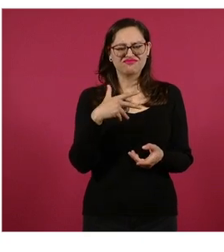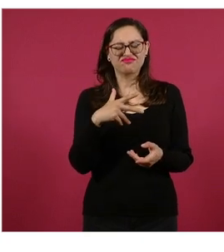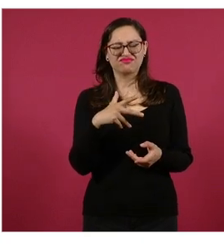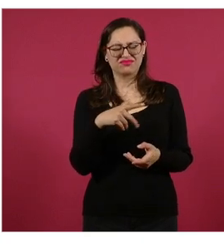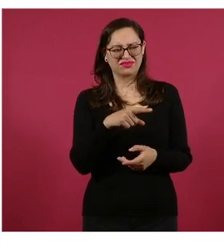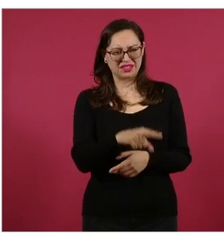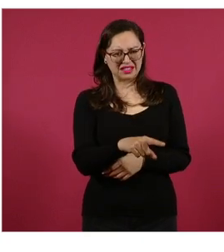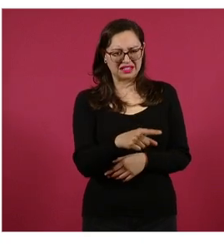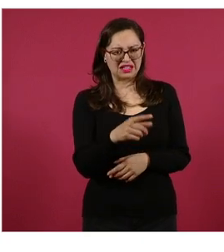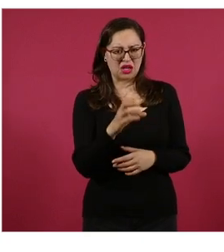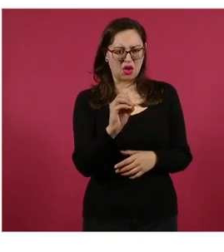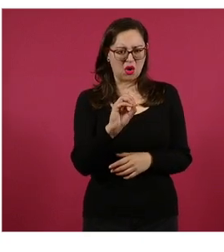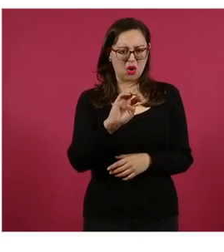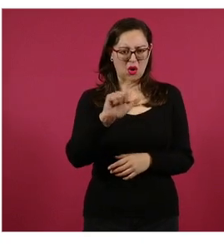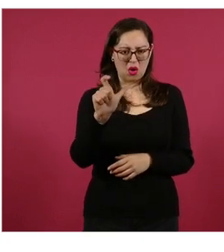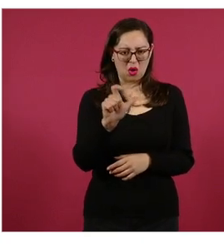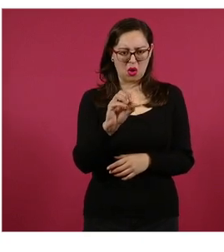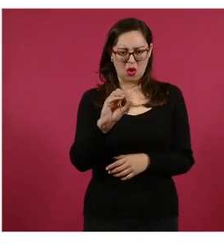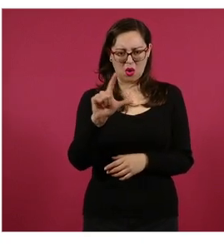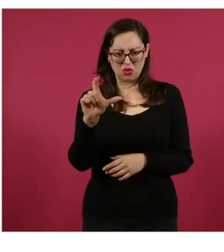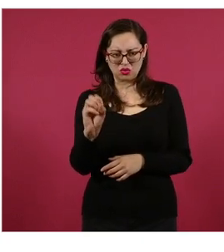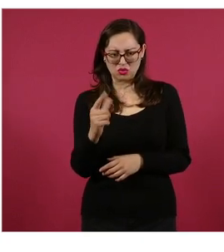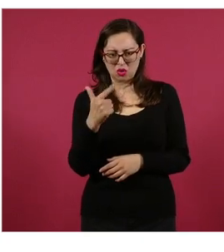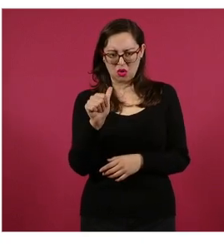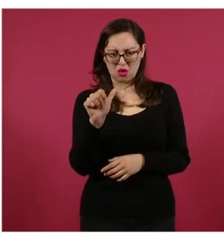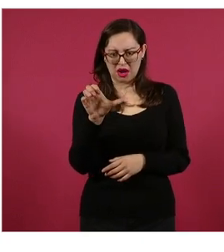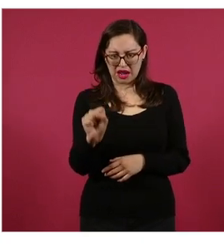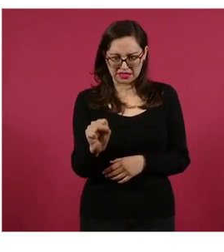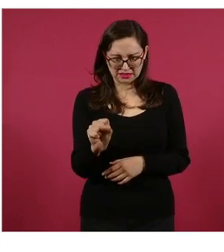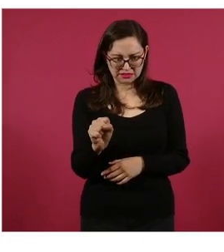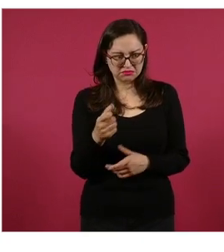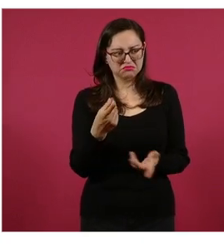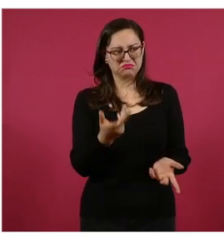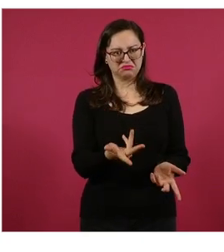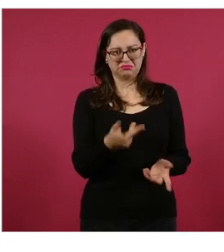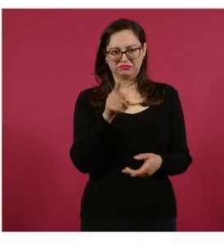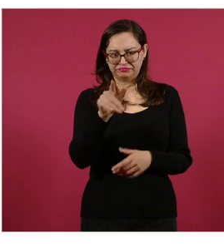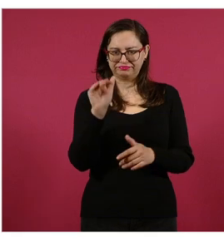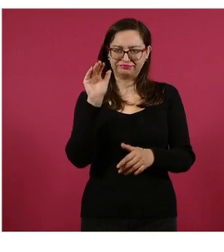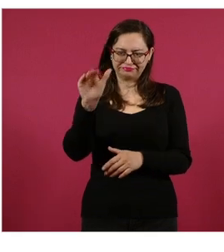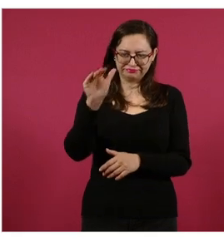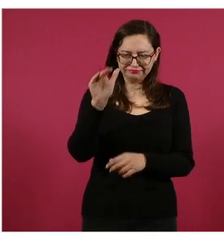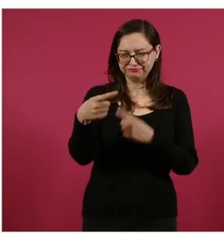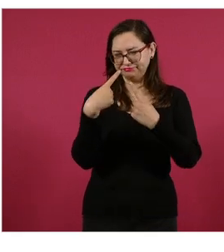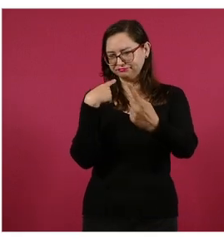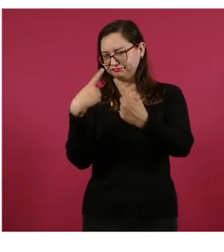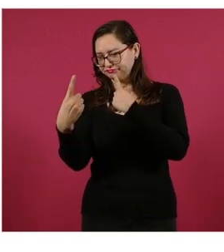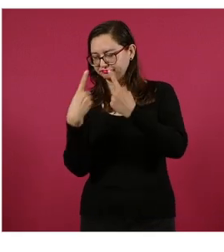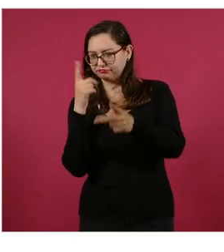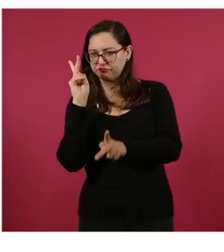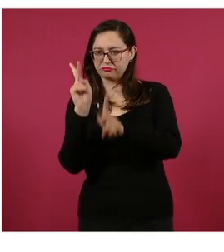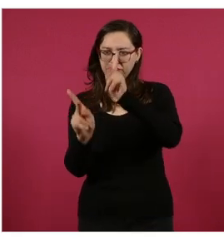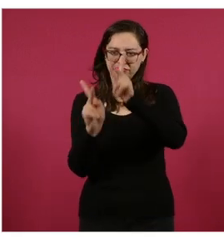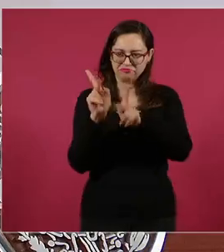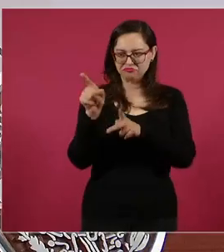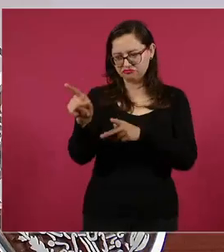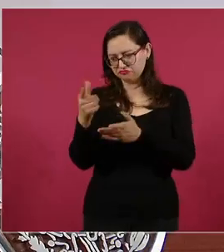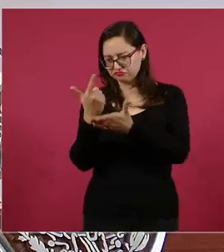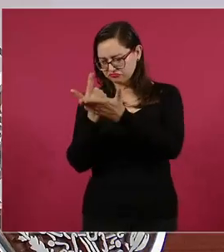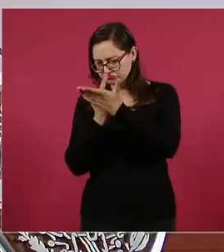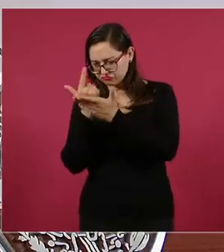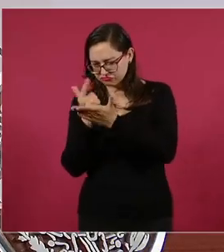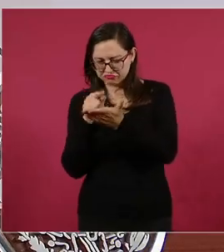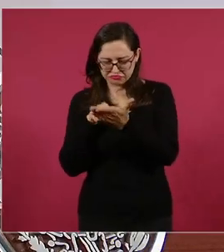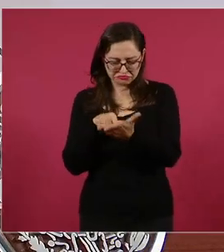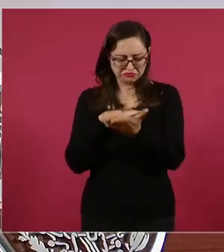90s, con Oxogas vale la pena hacer el énfasis. Hemos tenido pláticas, se han abierto, nos han compartido algunos datos y